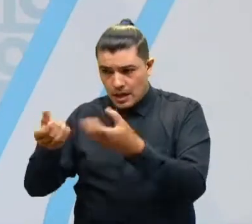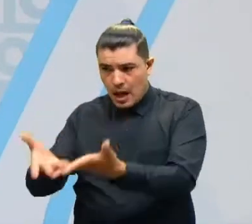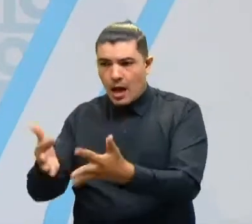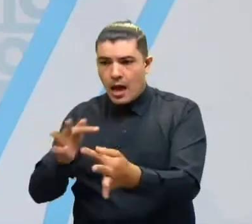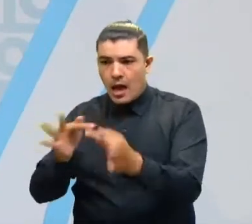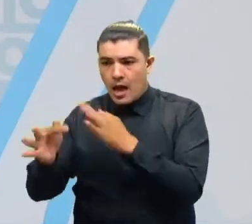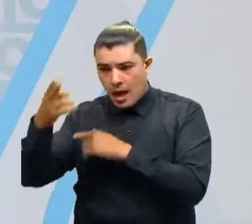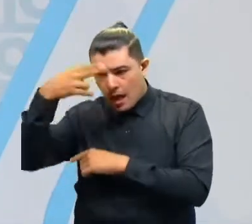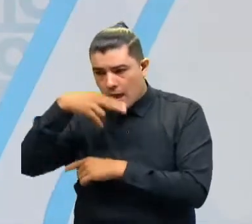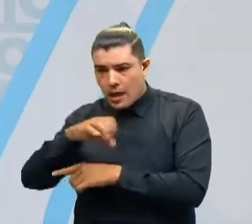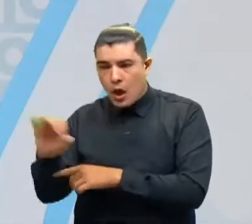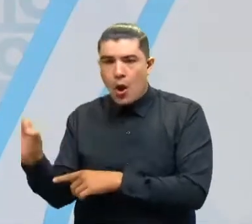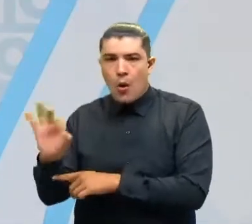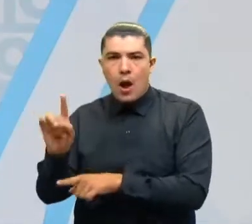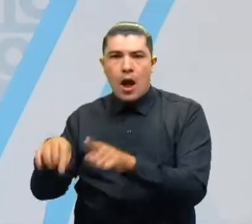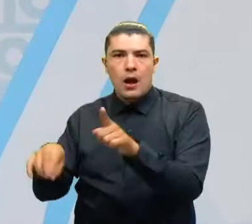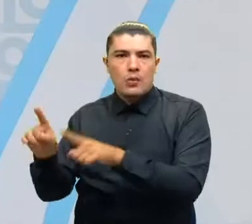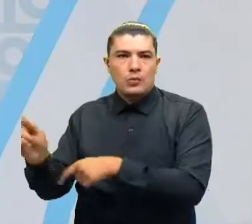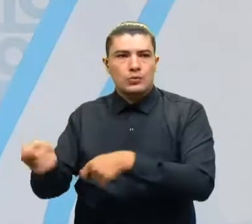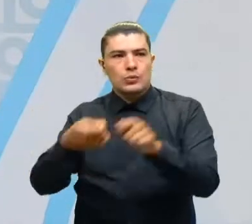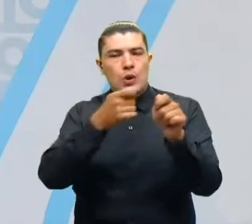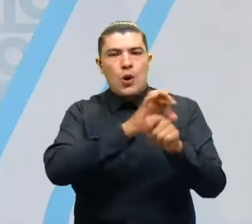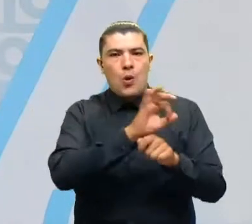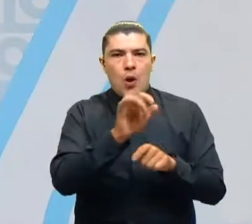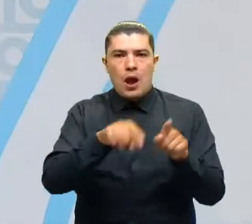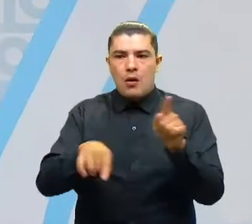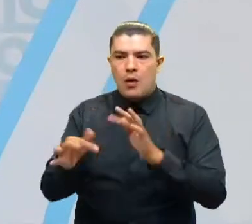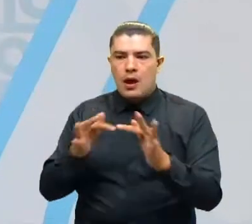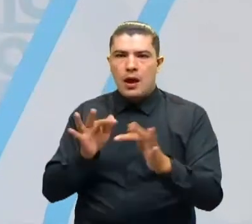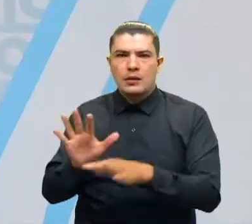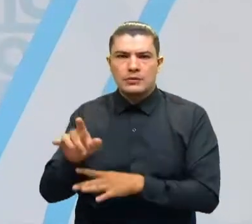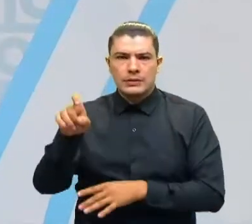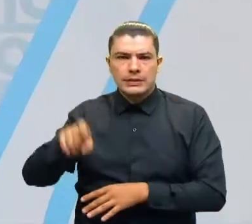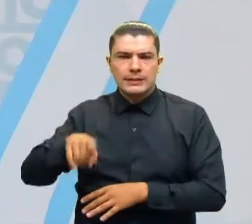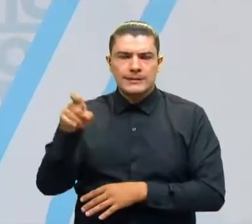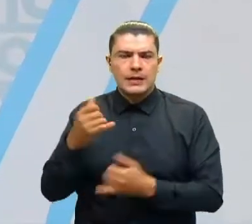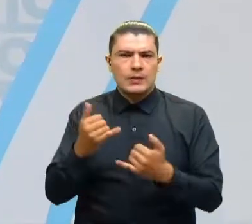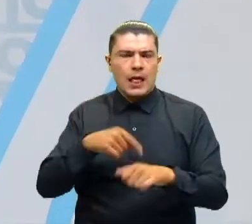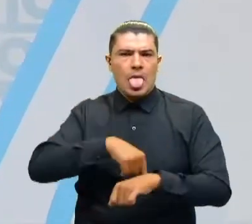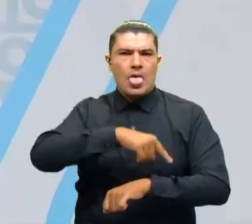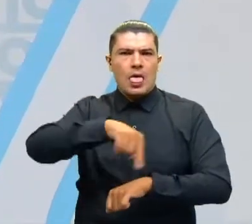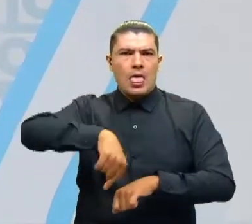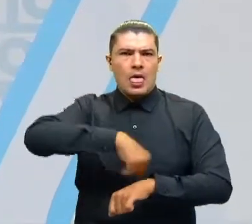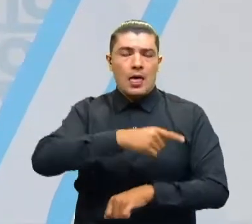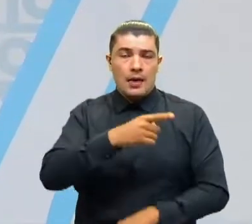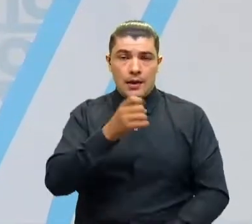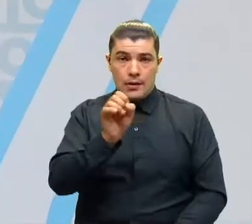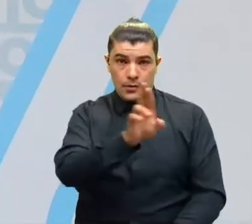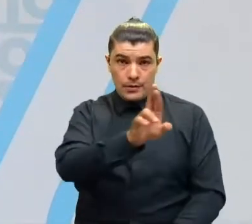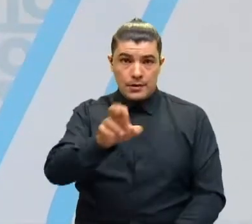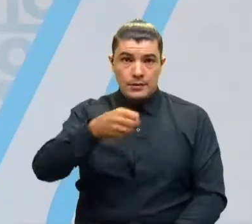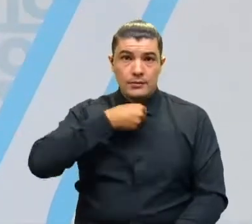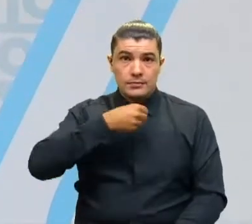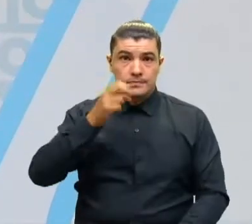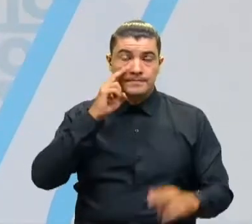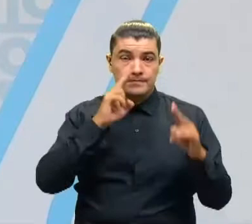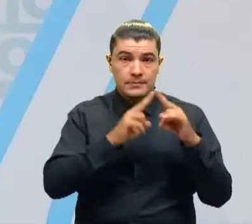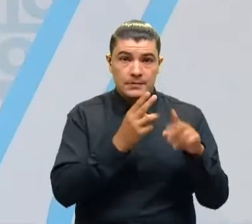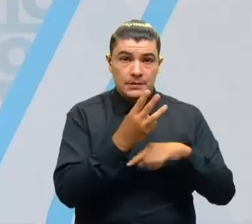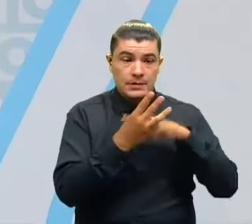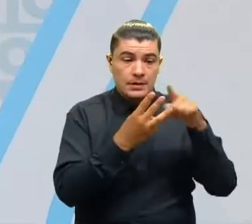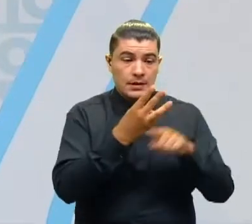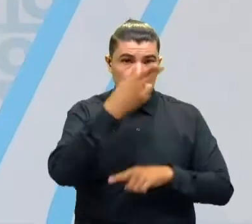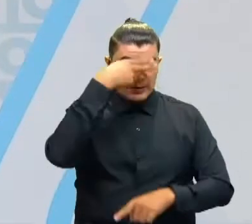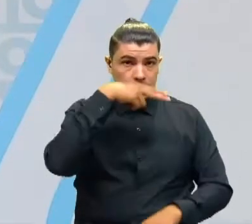hijos o algunos traslados o tratamientos que ellos requieren. Oriente Noticias conoció la historia de tres padres de familia que están a la espera de que sus